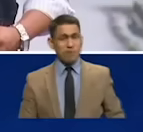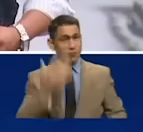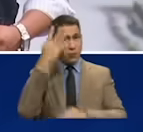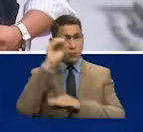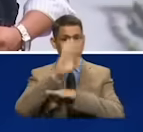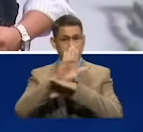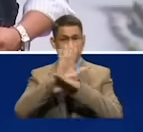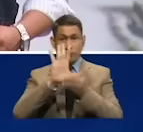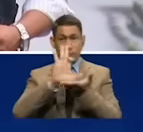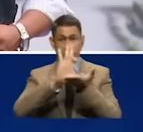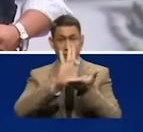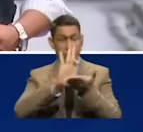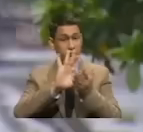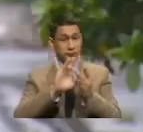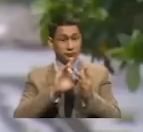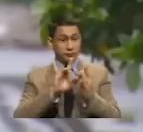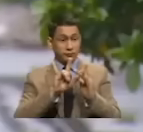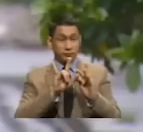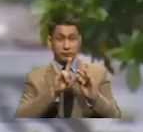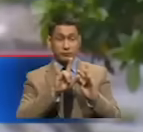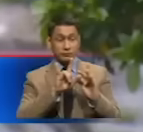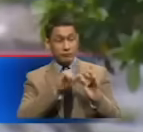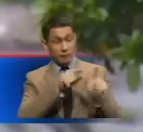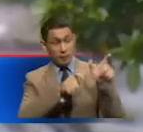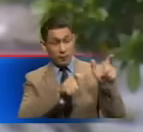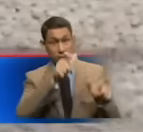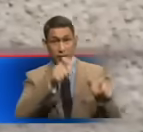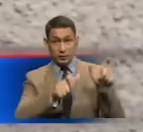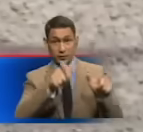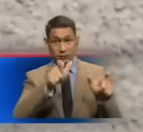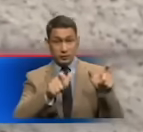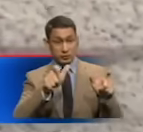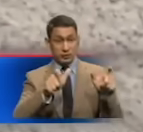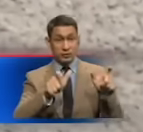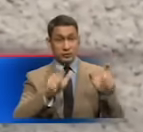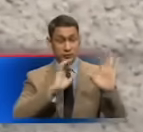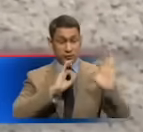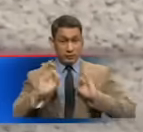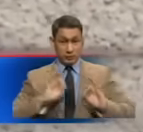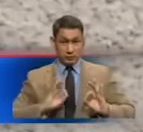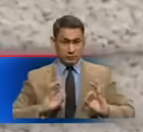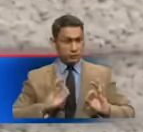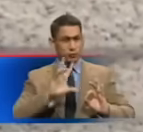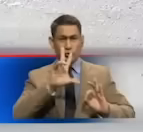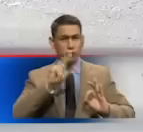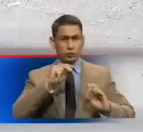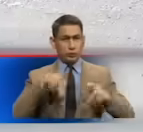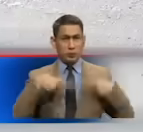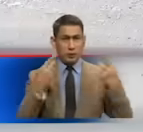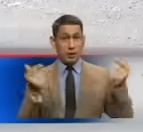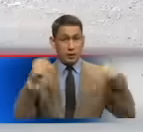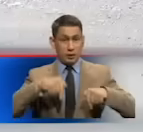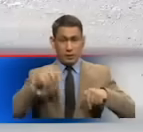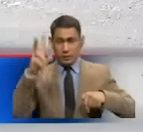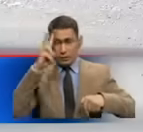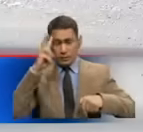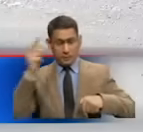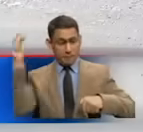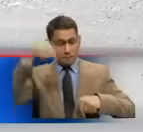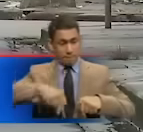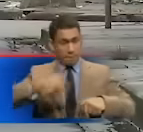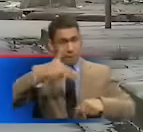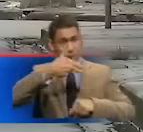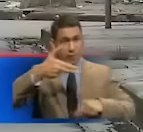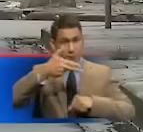Según testigos, las víctimas no son del sector. A este lugar llegaron sujetos y los balearon. El hecho criminal dejó un muerto y un